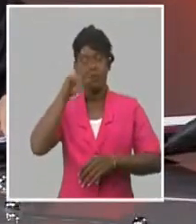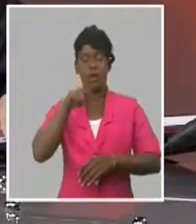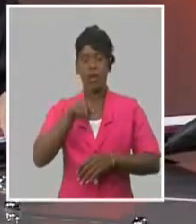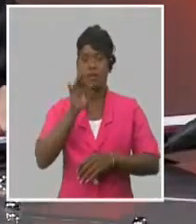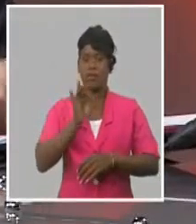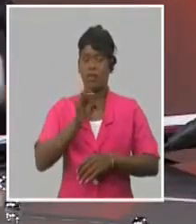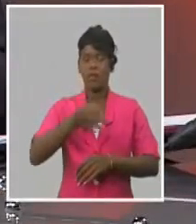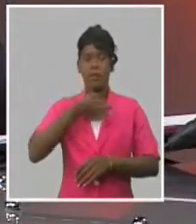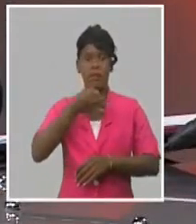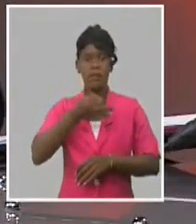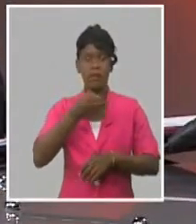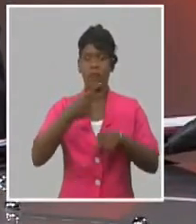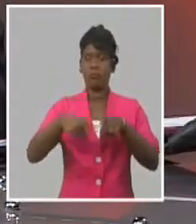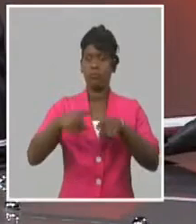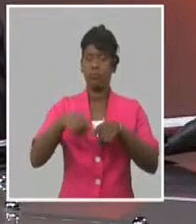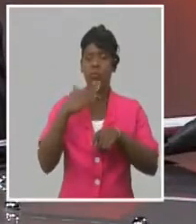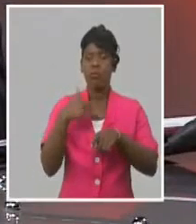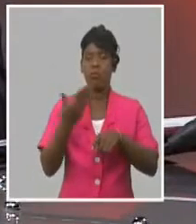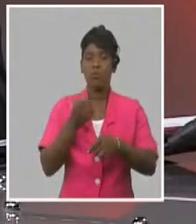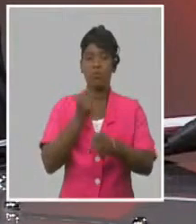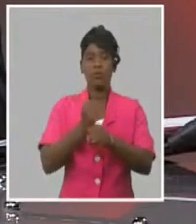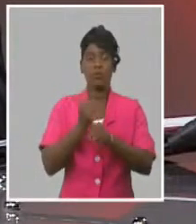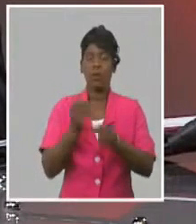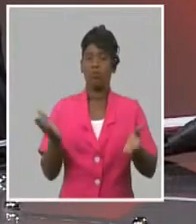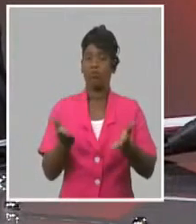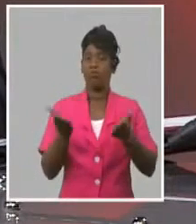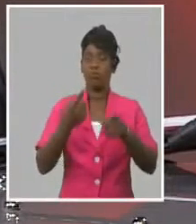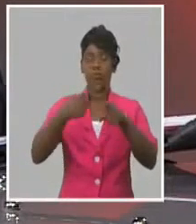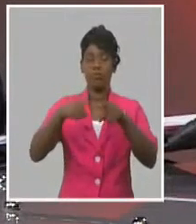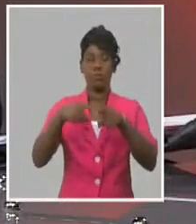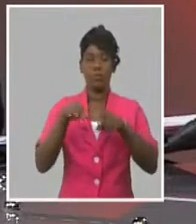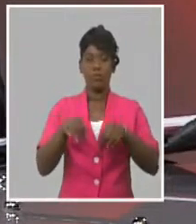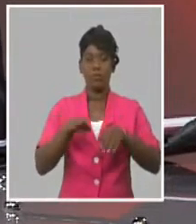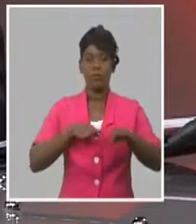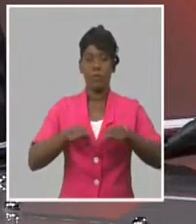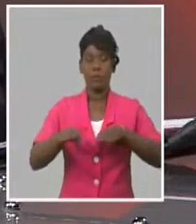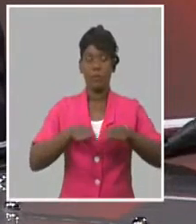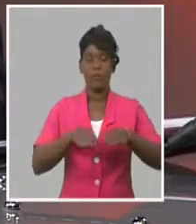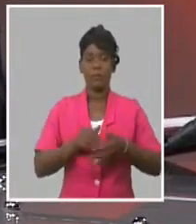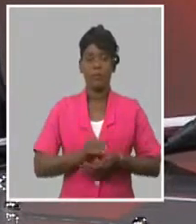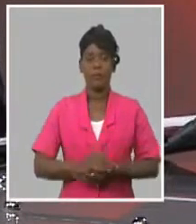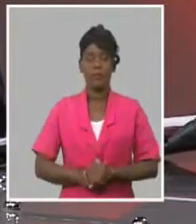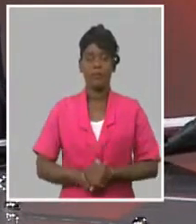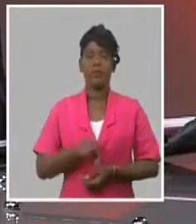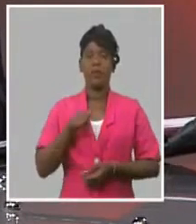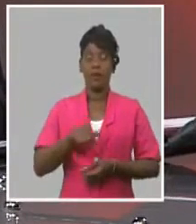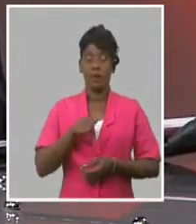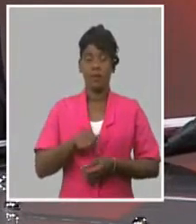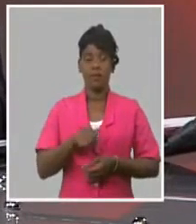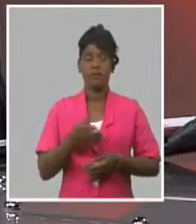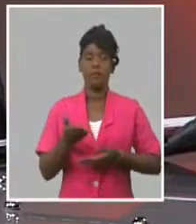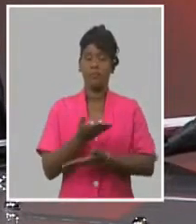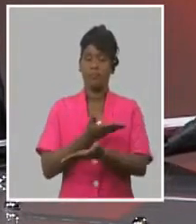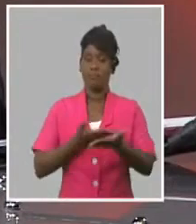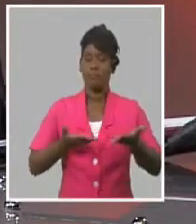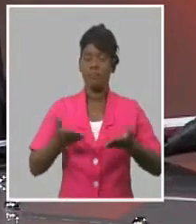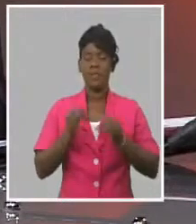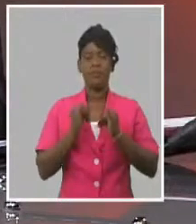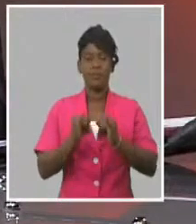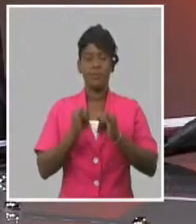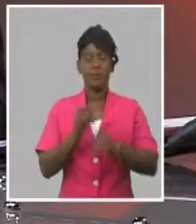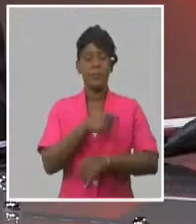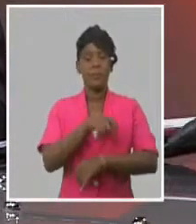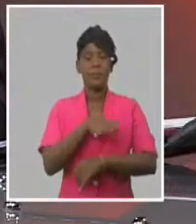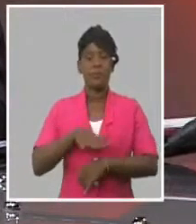de todo el trabajo que se ha hecho con la tarea de ordenamiento en el país. Con ellos estaremos compartiendo esta información que sé que será